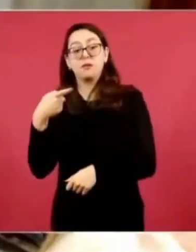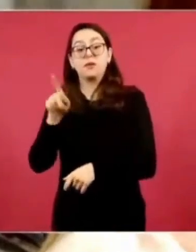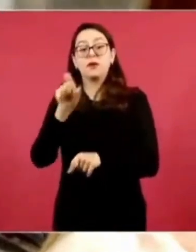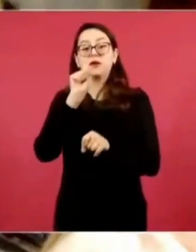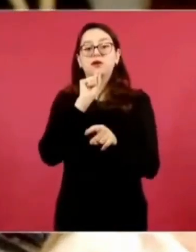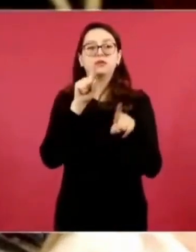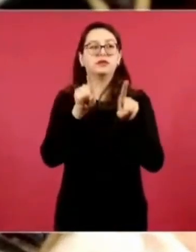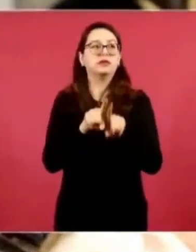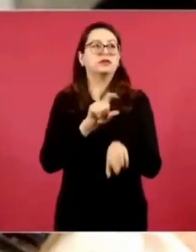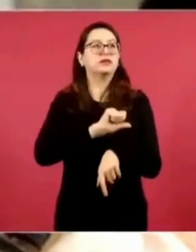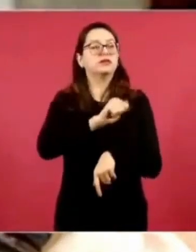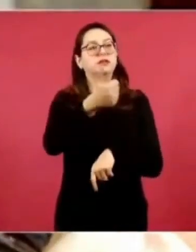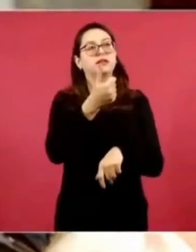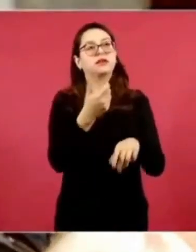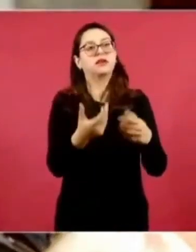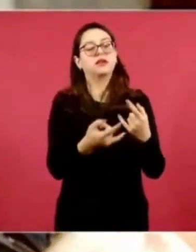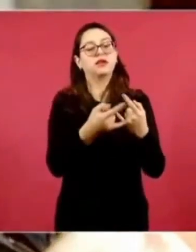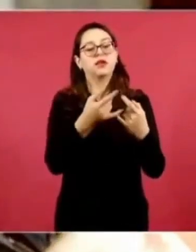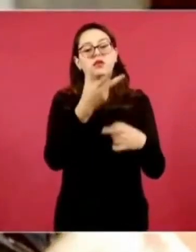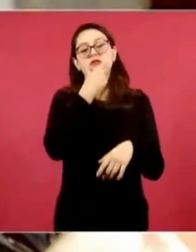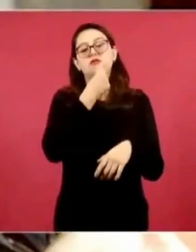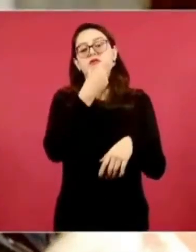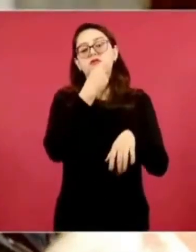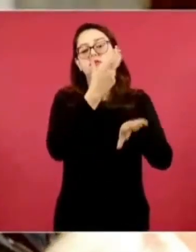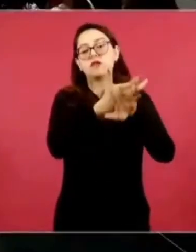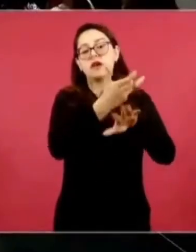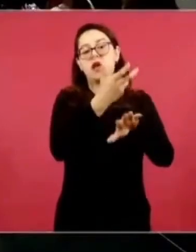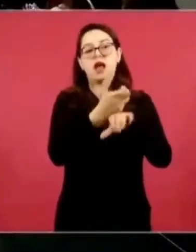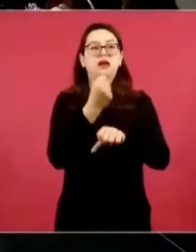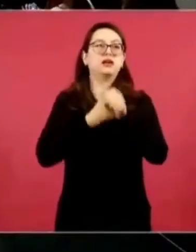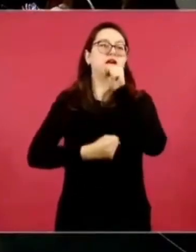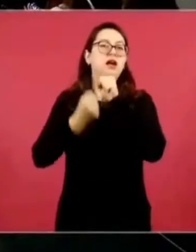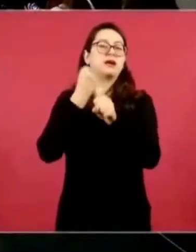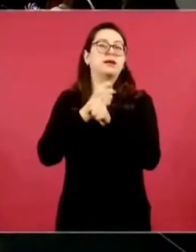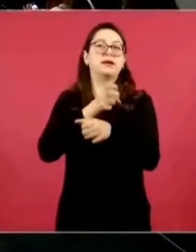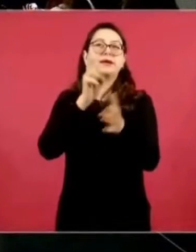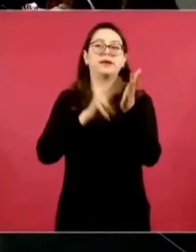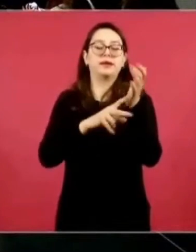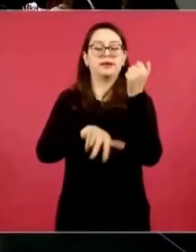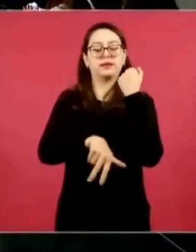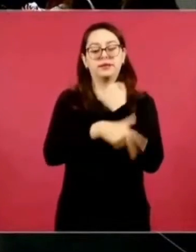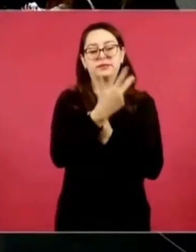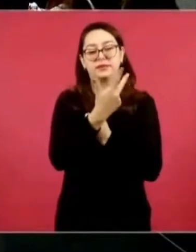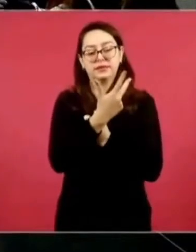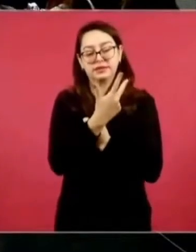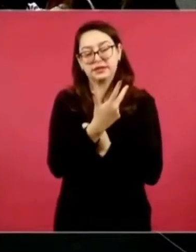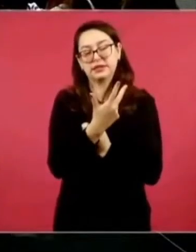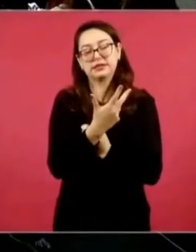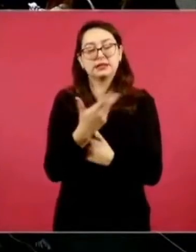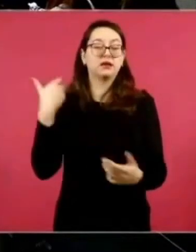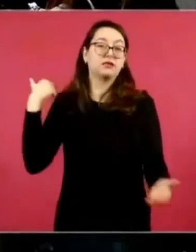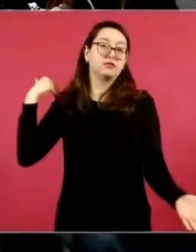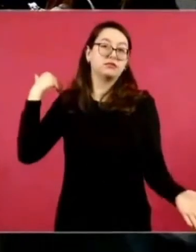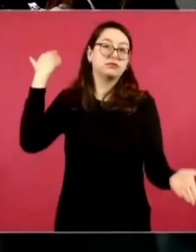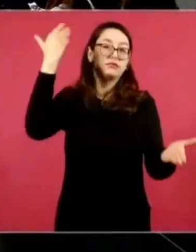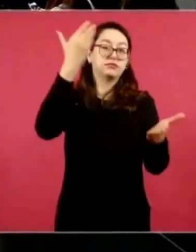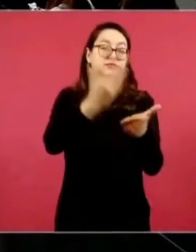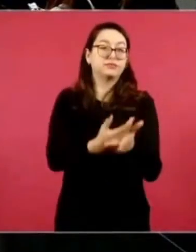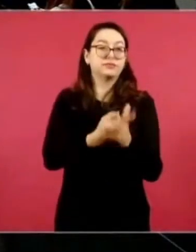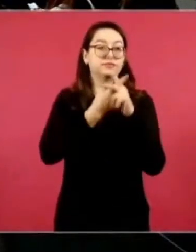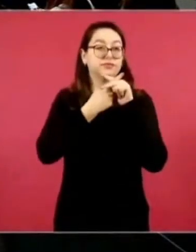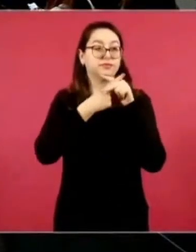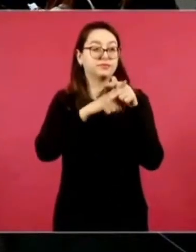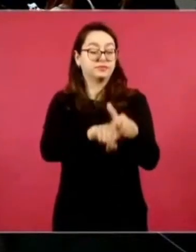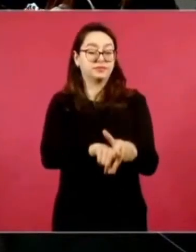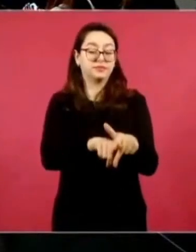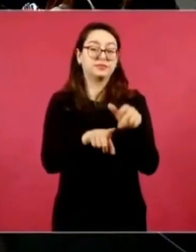donde él viene peleando su situación desde el 2013, que fue levantado por policías municipales de Taxco,